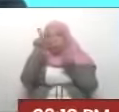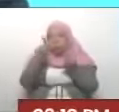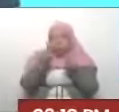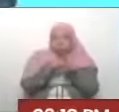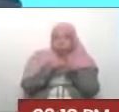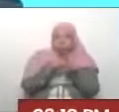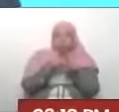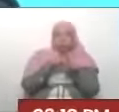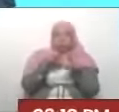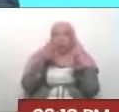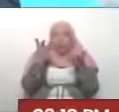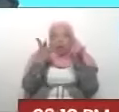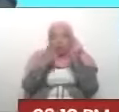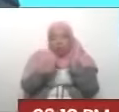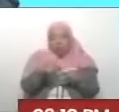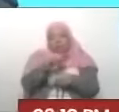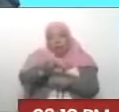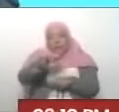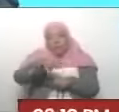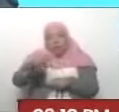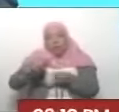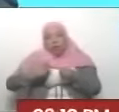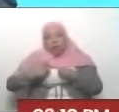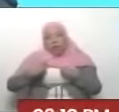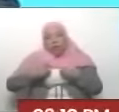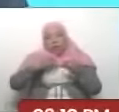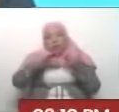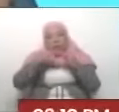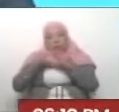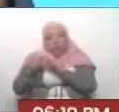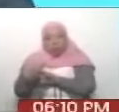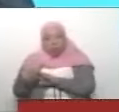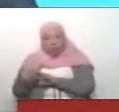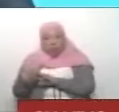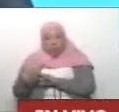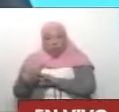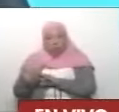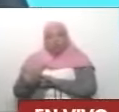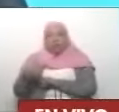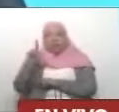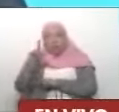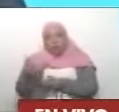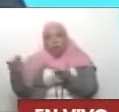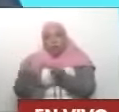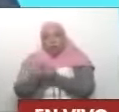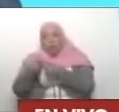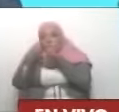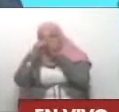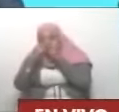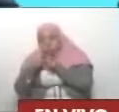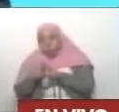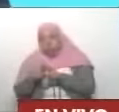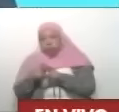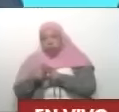demográficos, pero acá, viendo la magnitud de cifras, y sacando cuentas también con el profesor Juan Romero, hay una gran